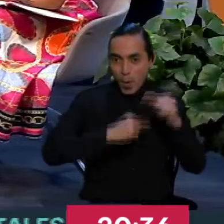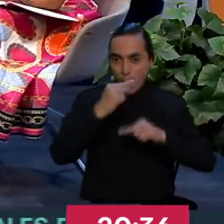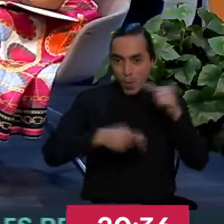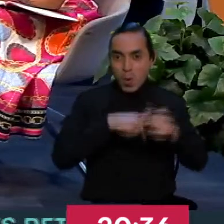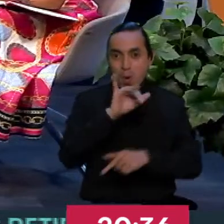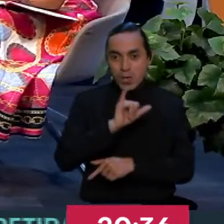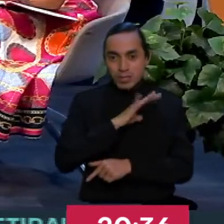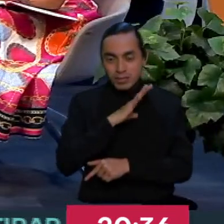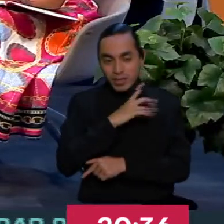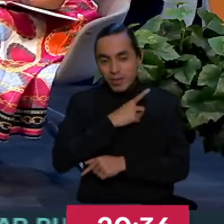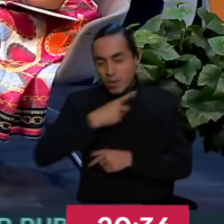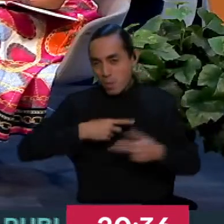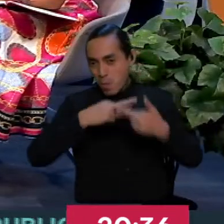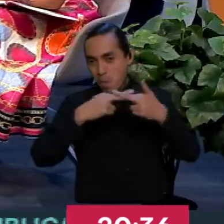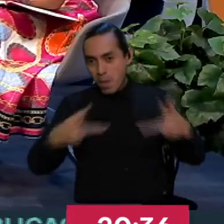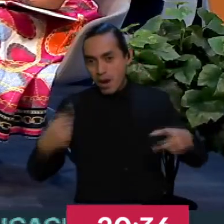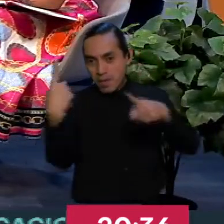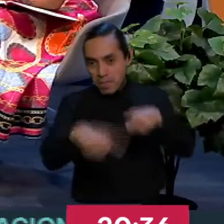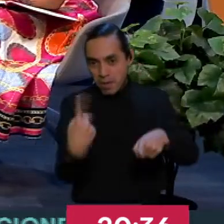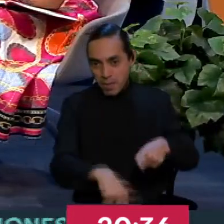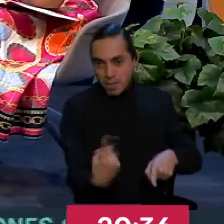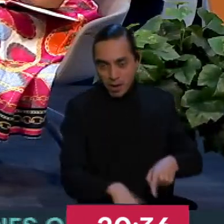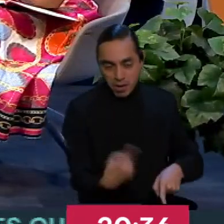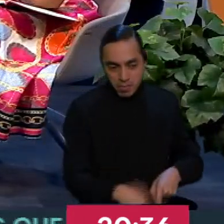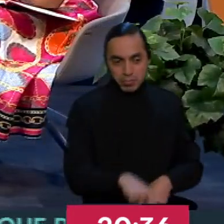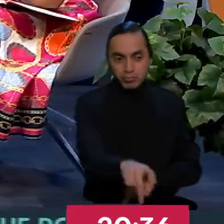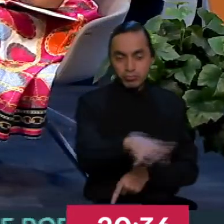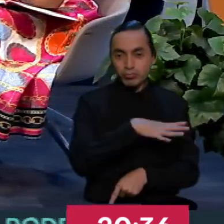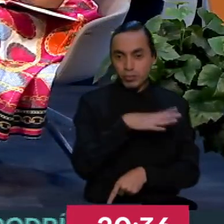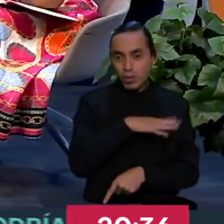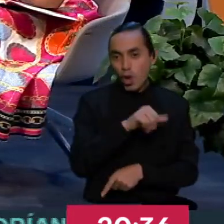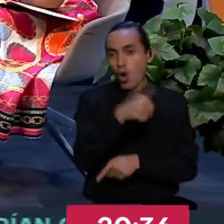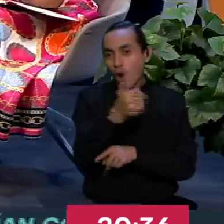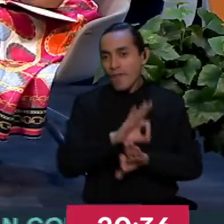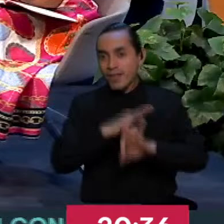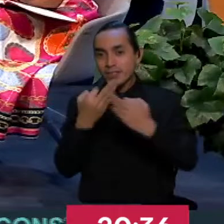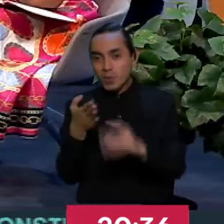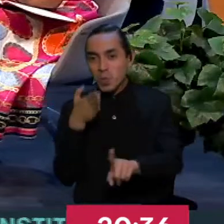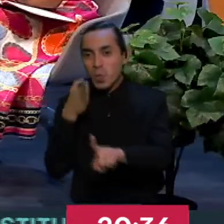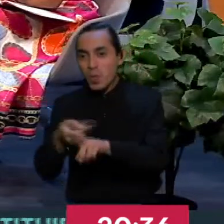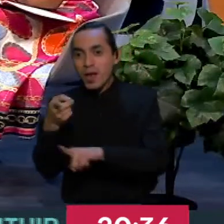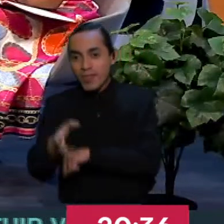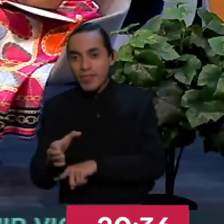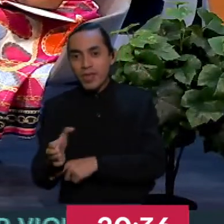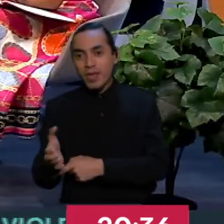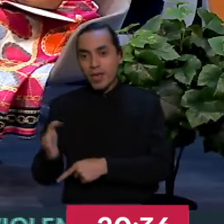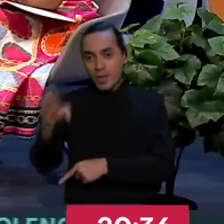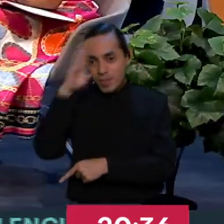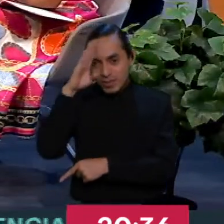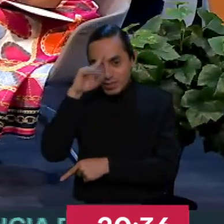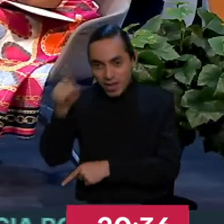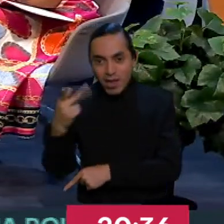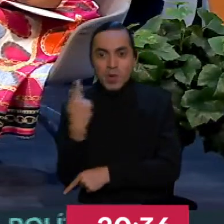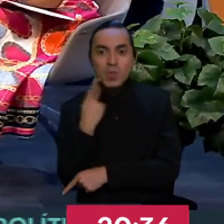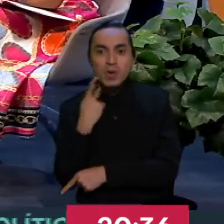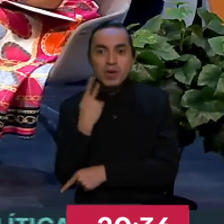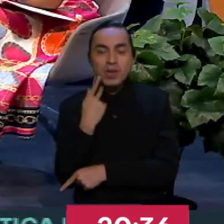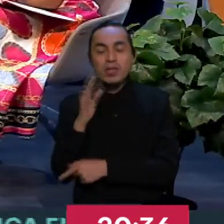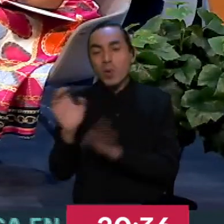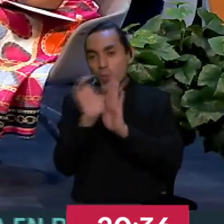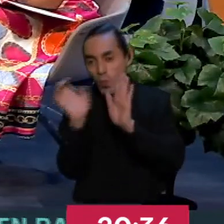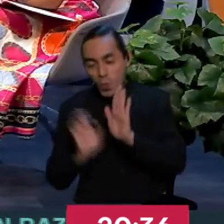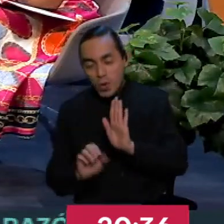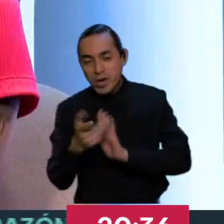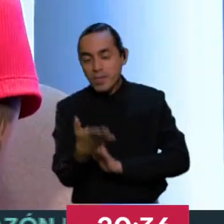que ir rompiendo eso, hay que ir apostando por otras formas de concebir y de pensar y lo político, ¿no? Pienso, por ejemplo,